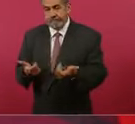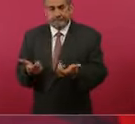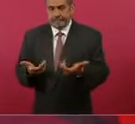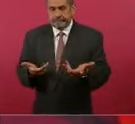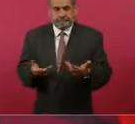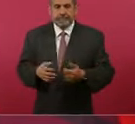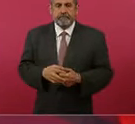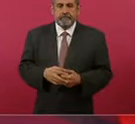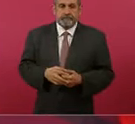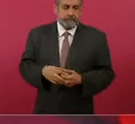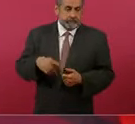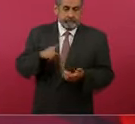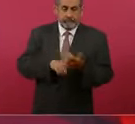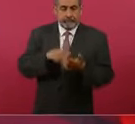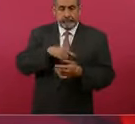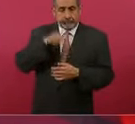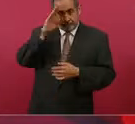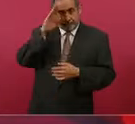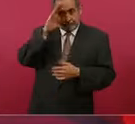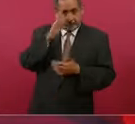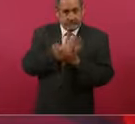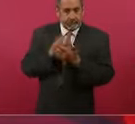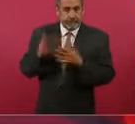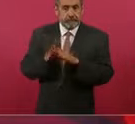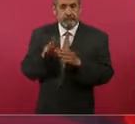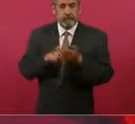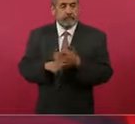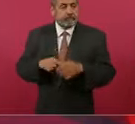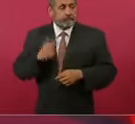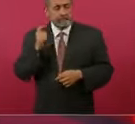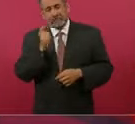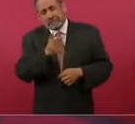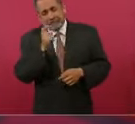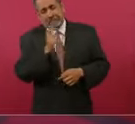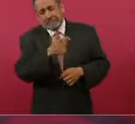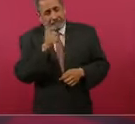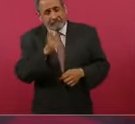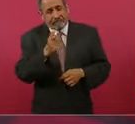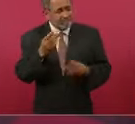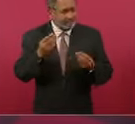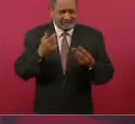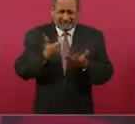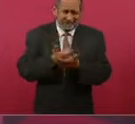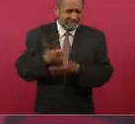al extremo de que además de pagar tarifas elevadísimas